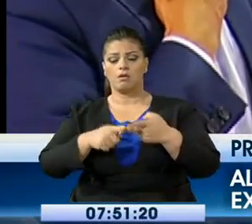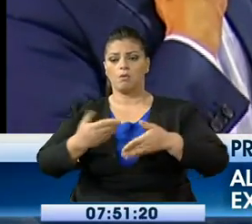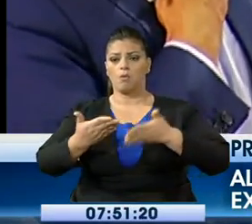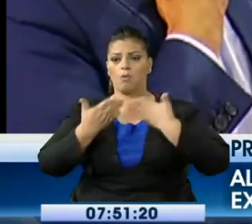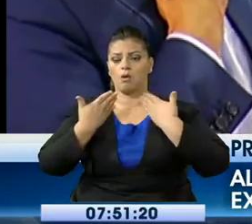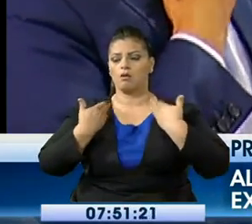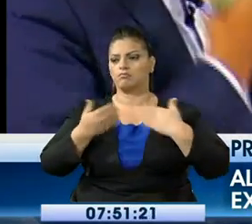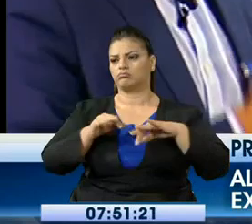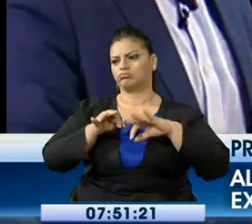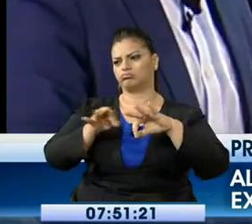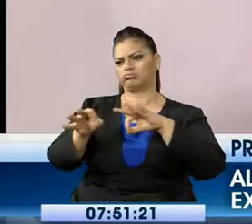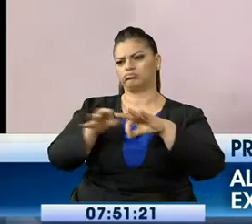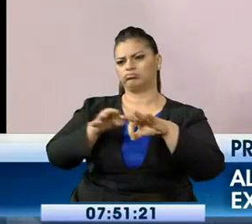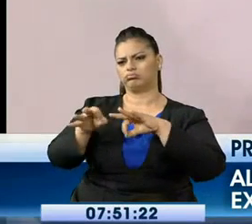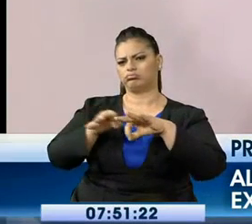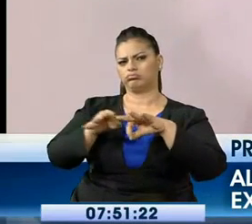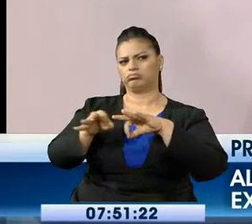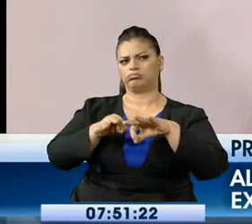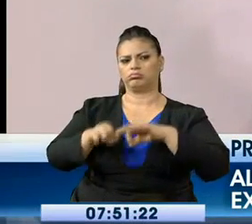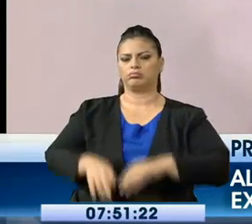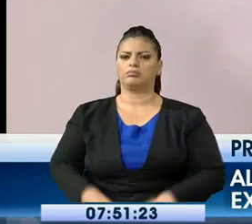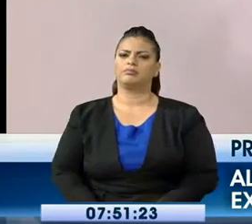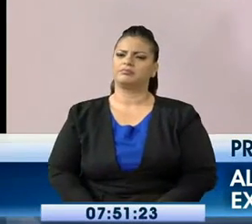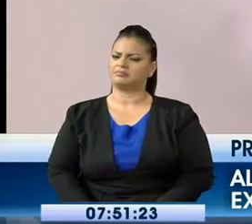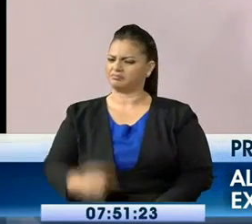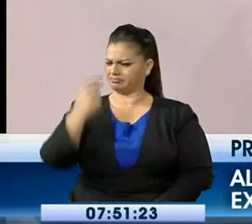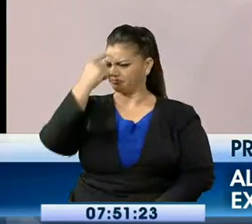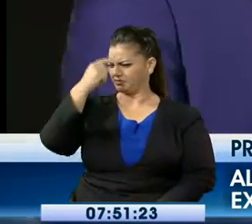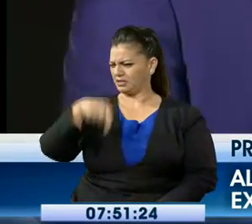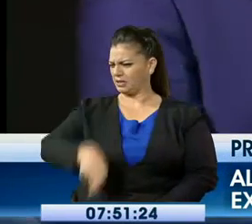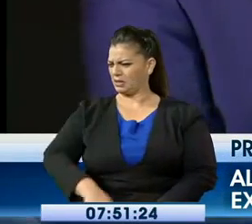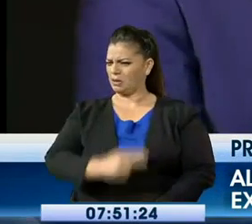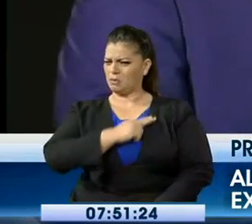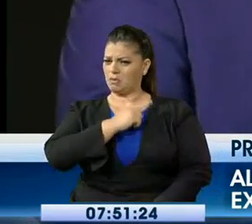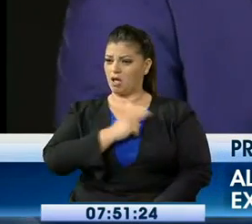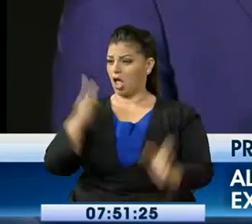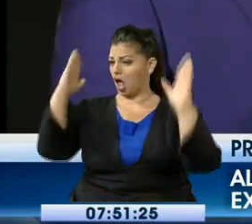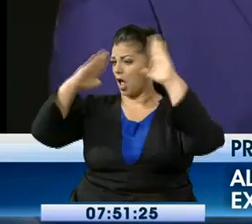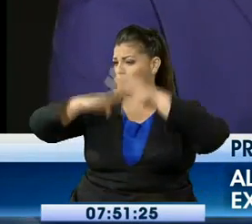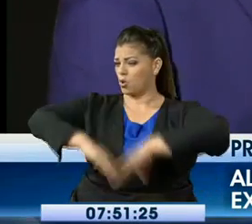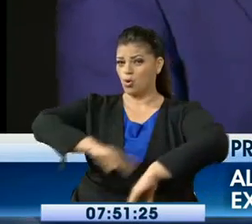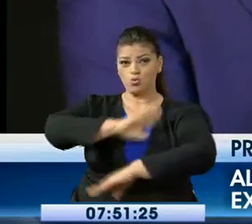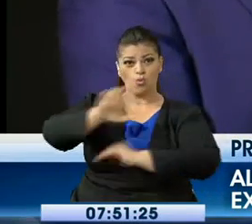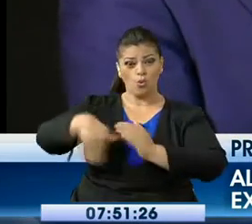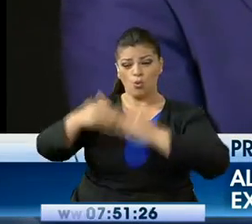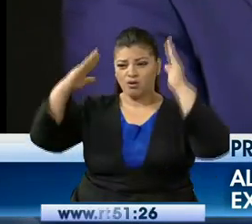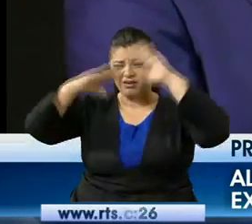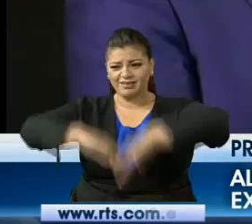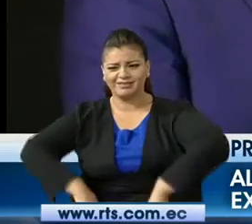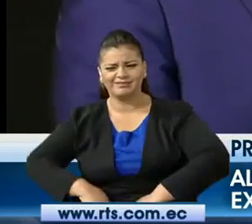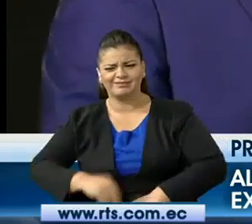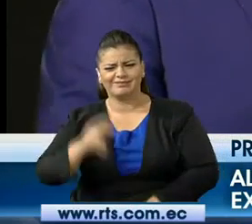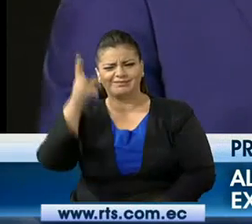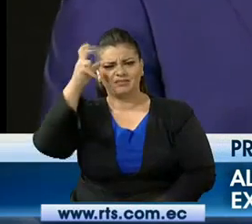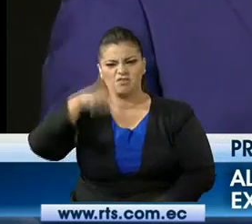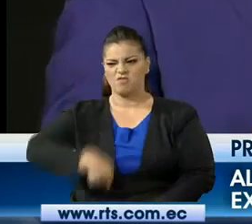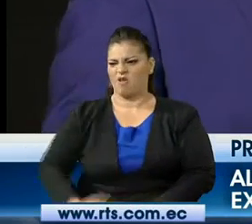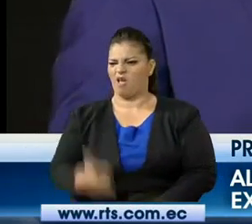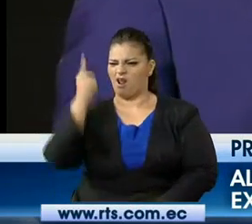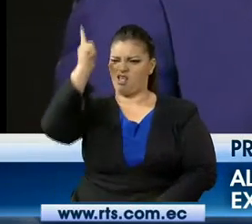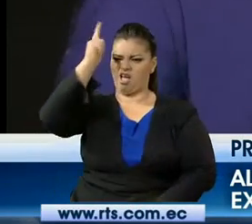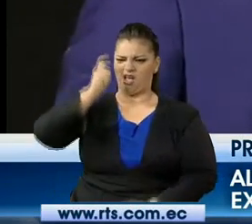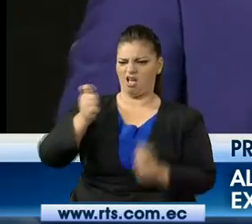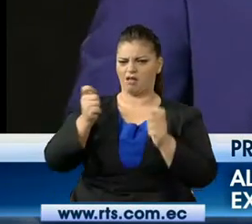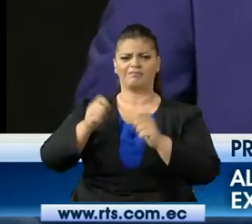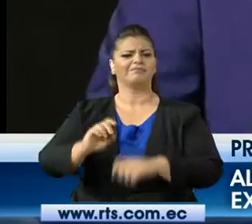estuvo convencido de la gratuidad total en la universidad pública. Eso fue imposición de la Asamblea Constituyente. Yo que soy dictador, autoritario y todo eso, perdí la